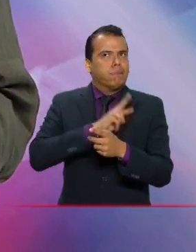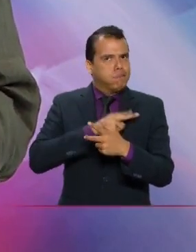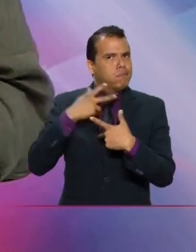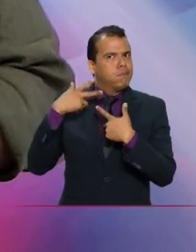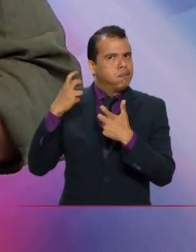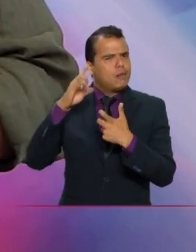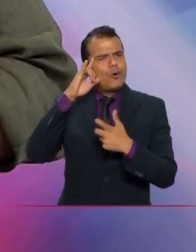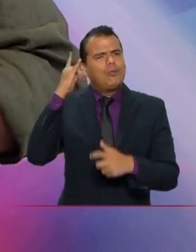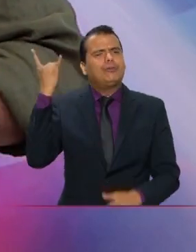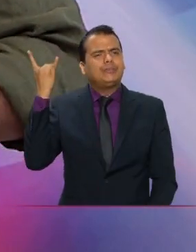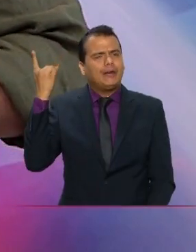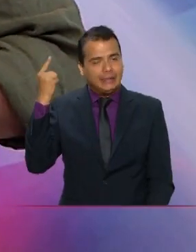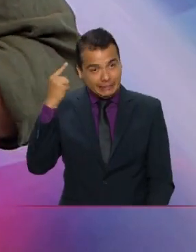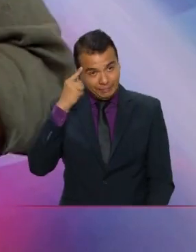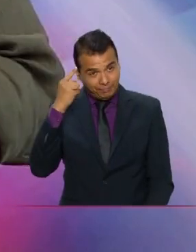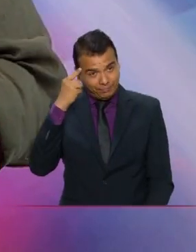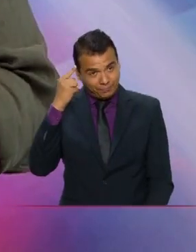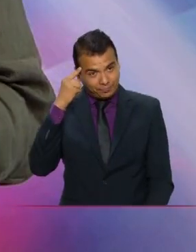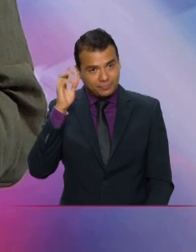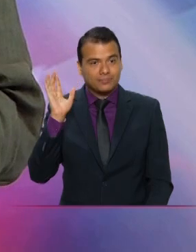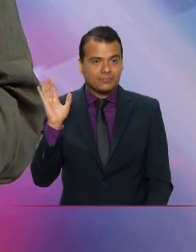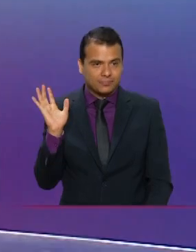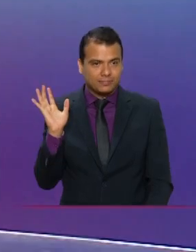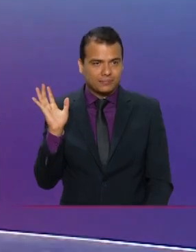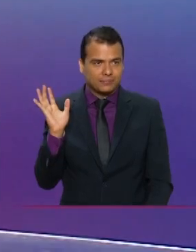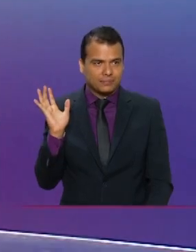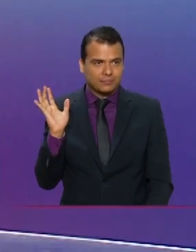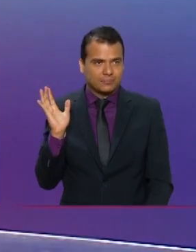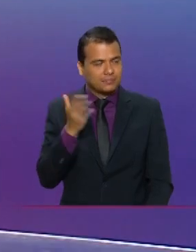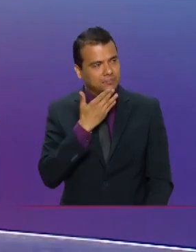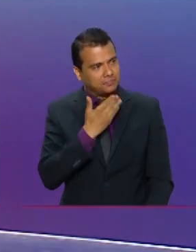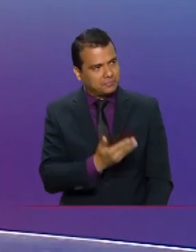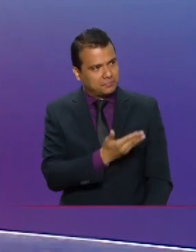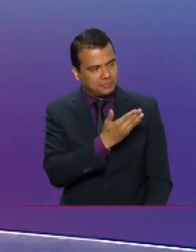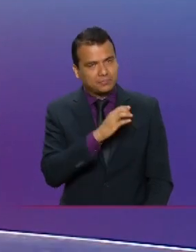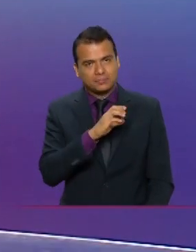sucediendo. ¿Cómo hago yo para poder reaccionar a tiempo? Muchas